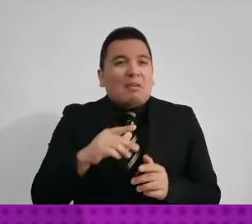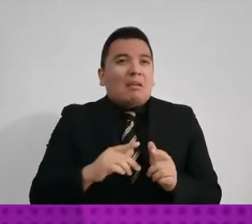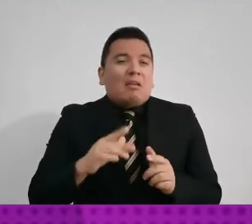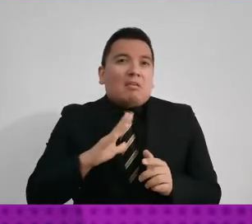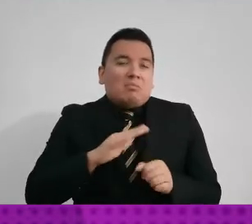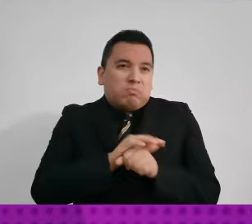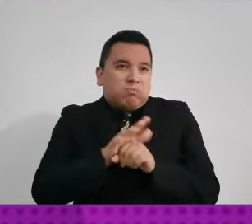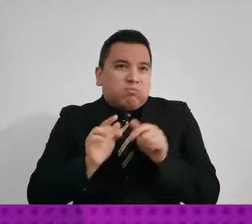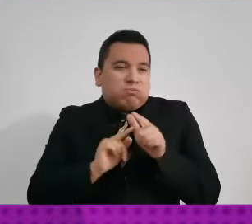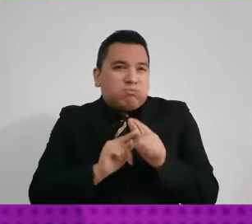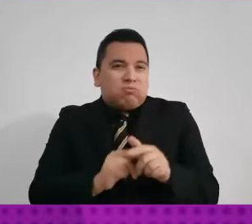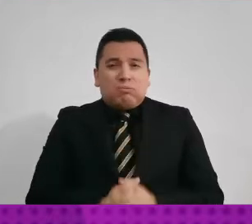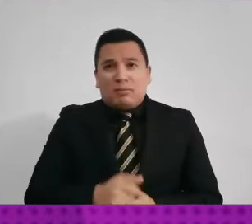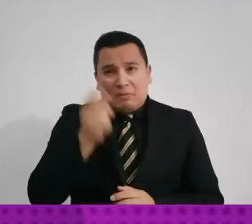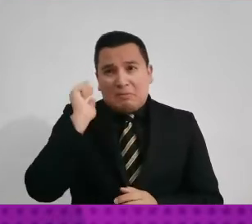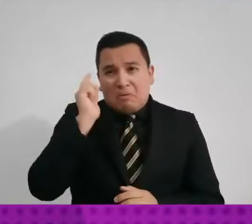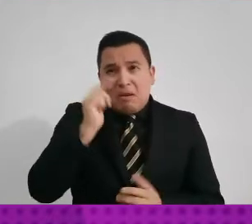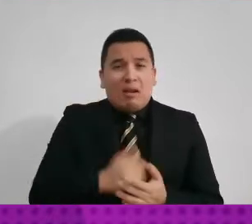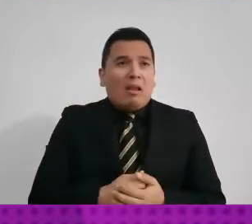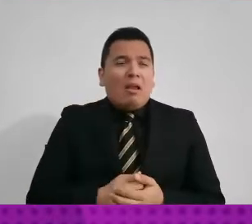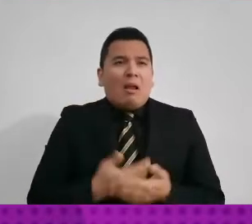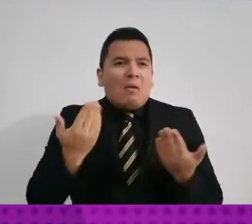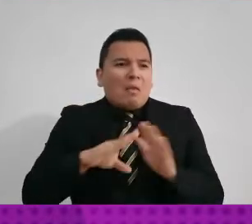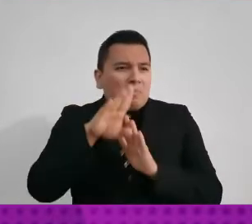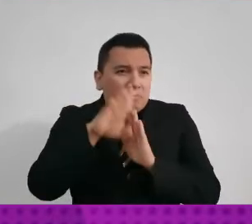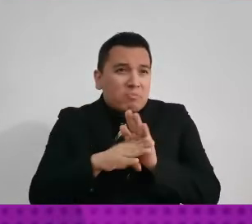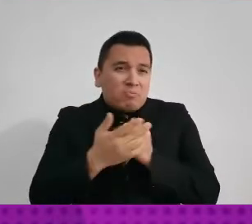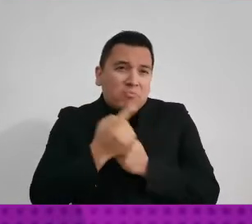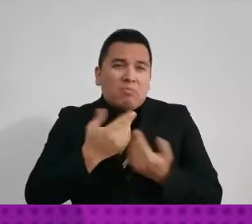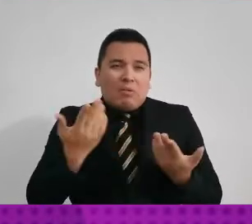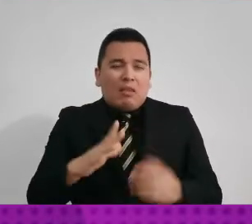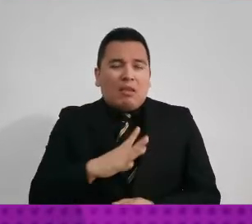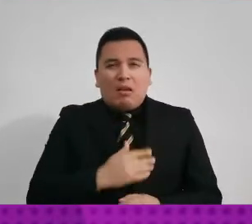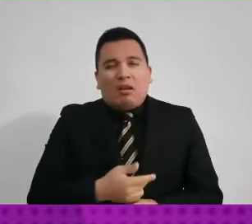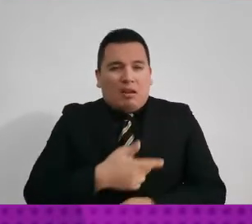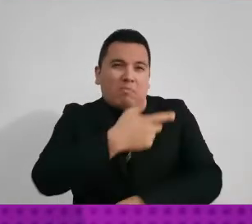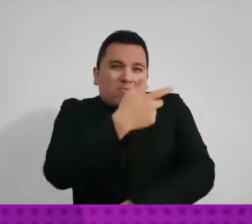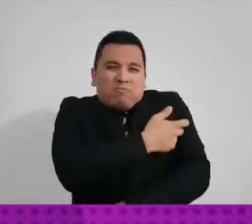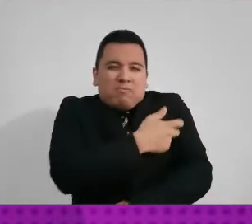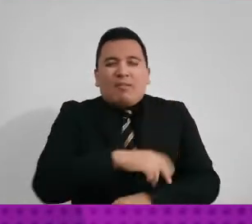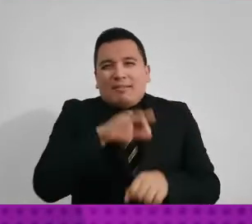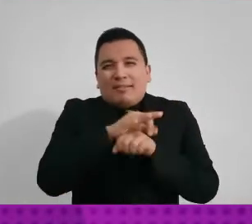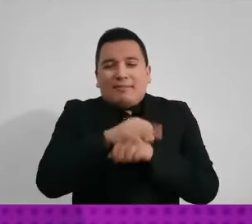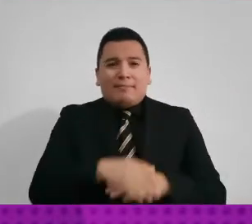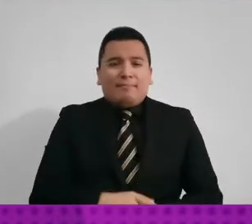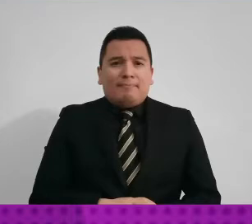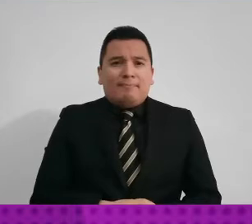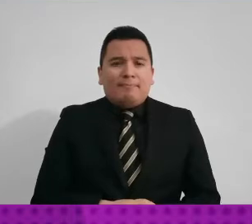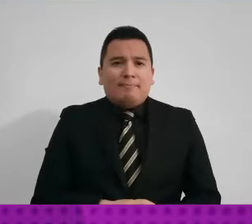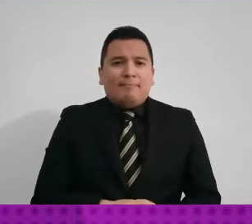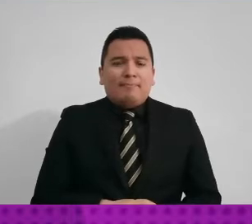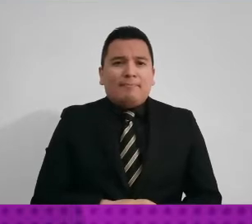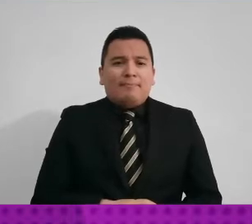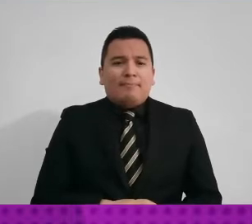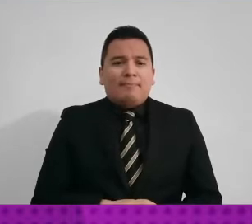medio de esta pandemia, ojalá que ya con efectos menores derivados de las vacunas que ya se están en este